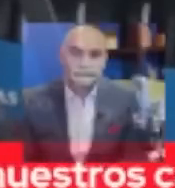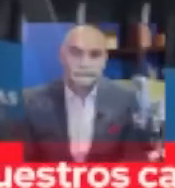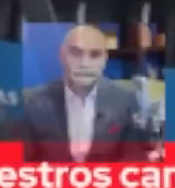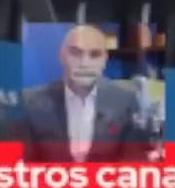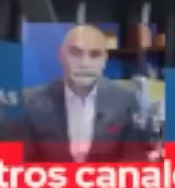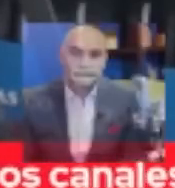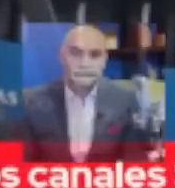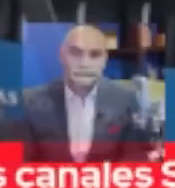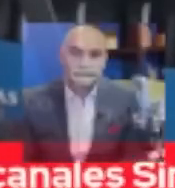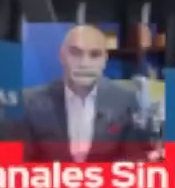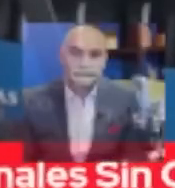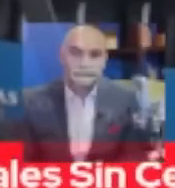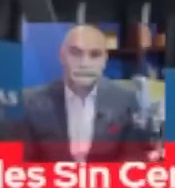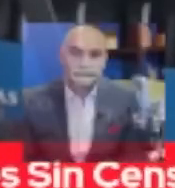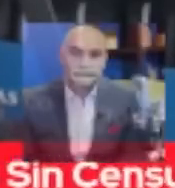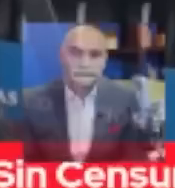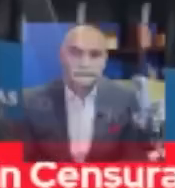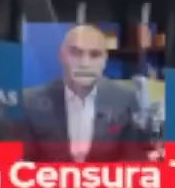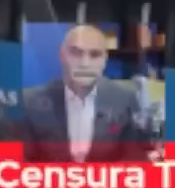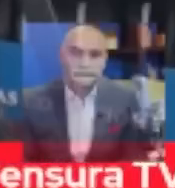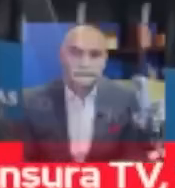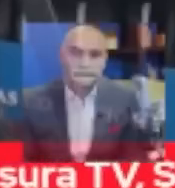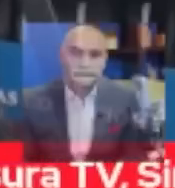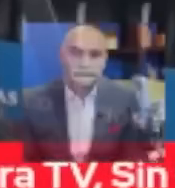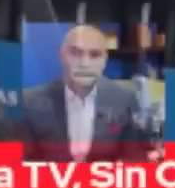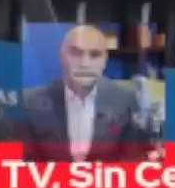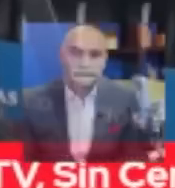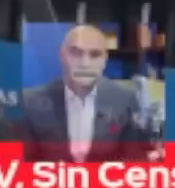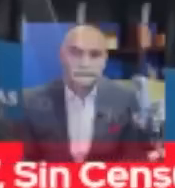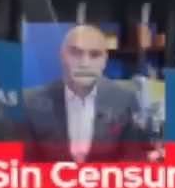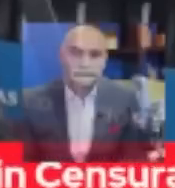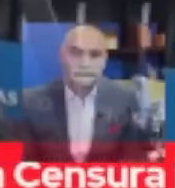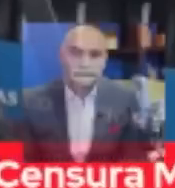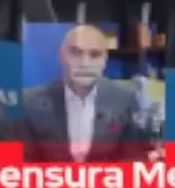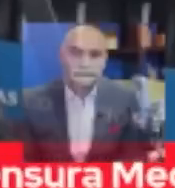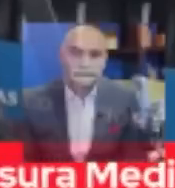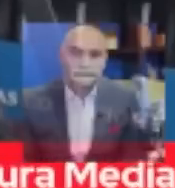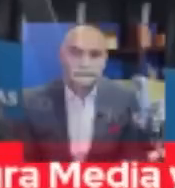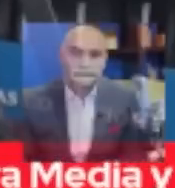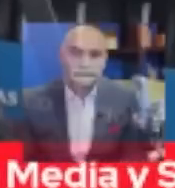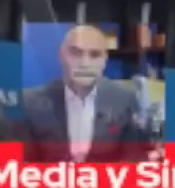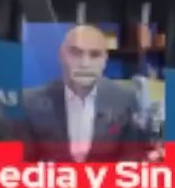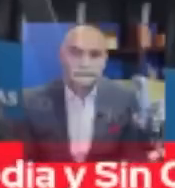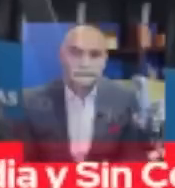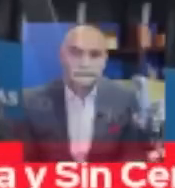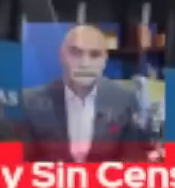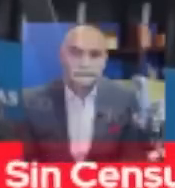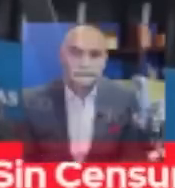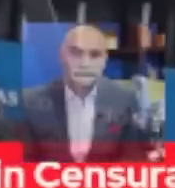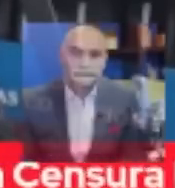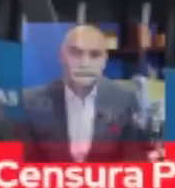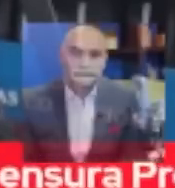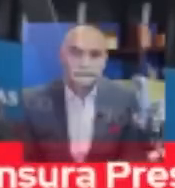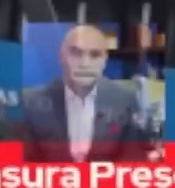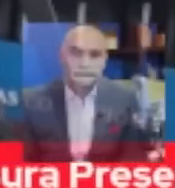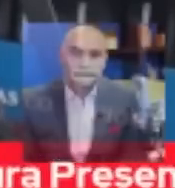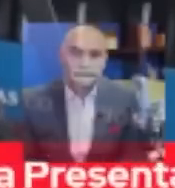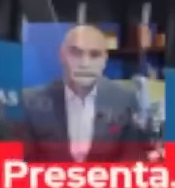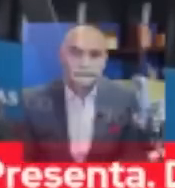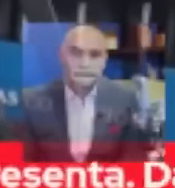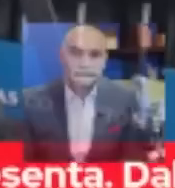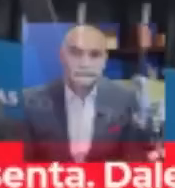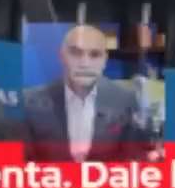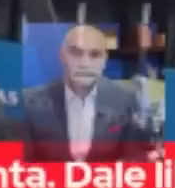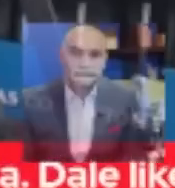hasta las dos de la tarde habrá transmisión aquí así que no se vaya a mover de